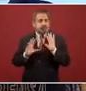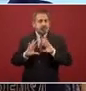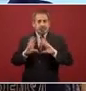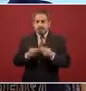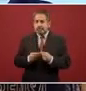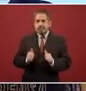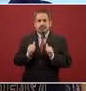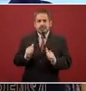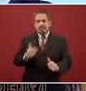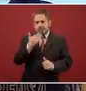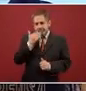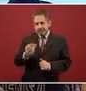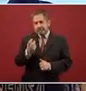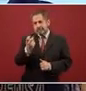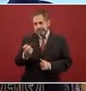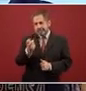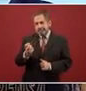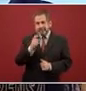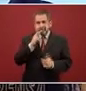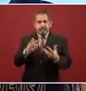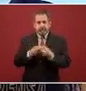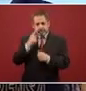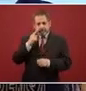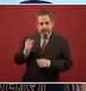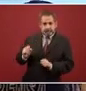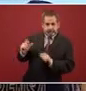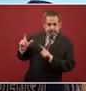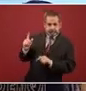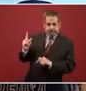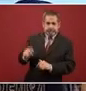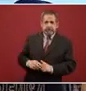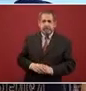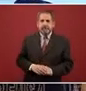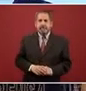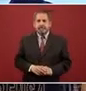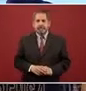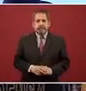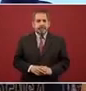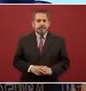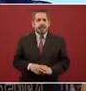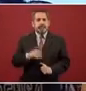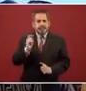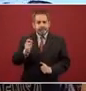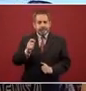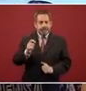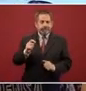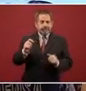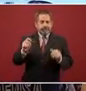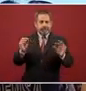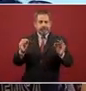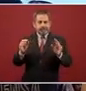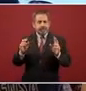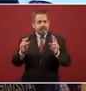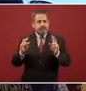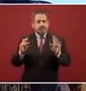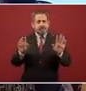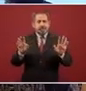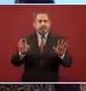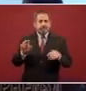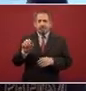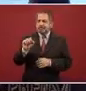eso integramos en un paquete que se ve en la siguiente diapositiva la Jornada Nacional de Sana